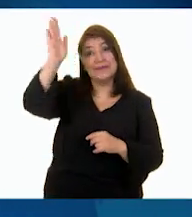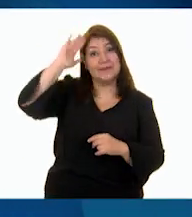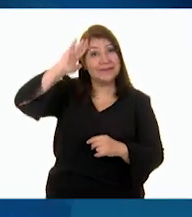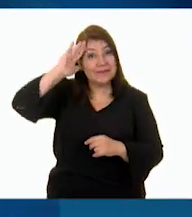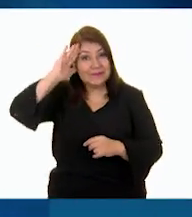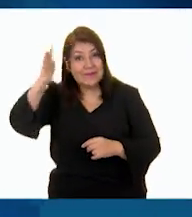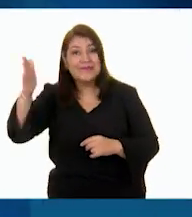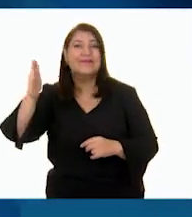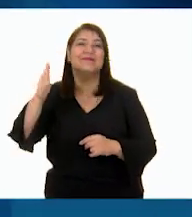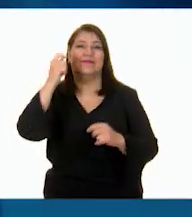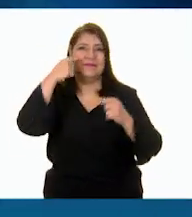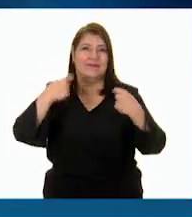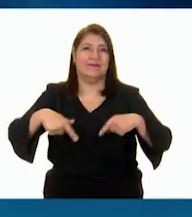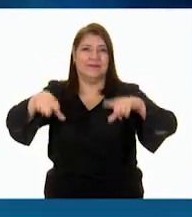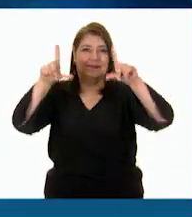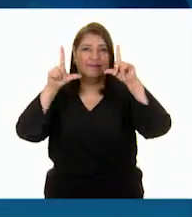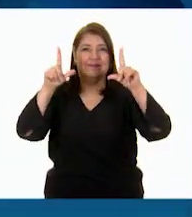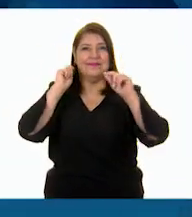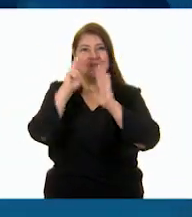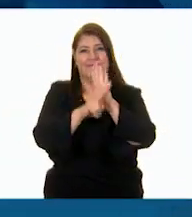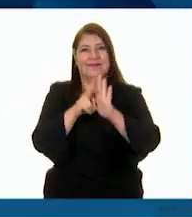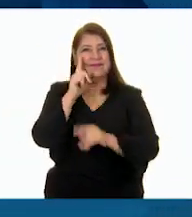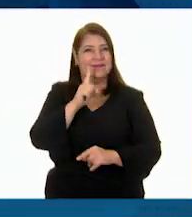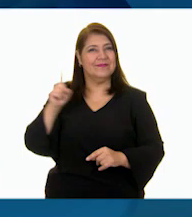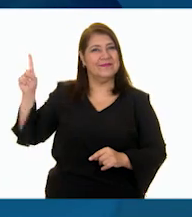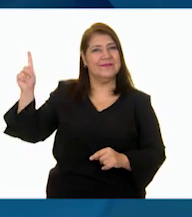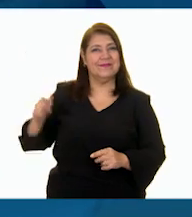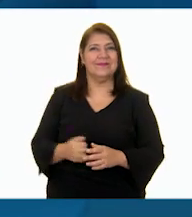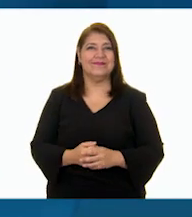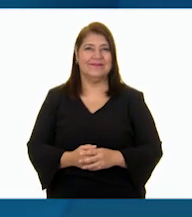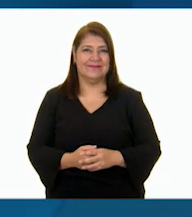¡Hola! Vamos a ver el siguiente video.